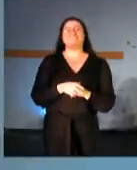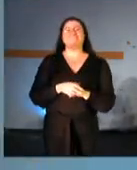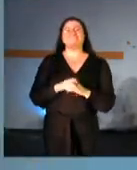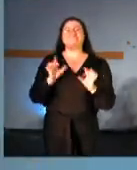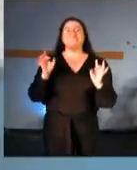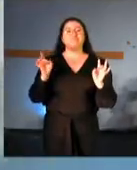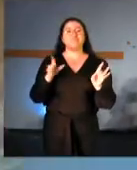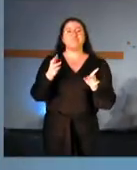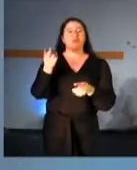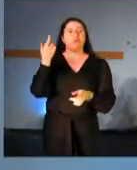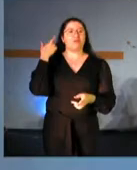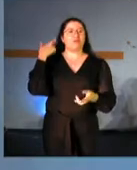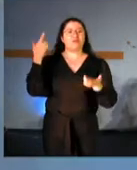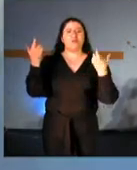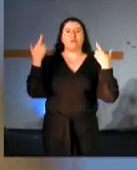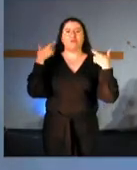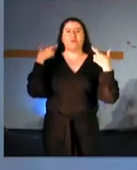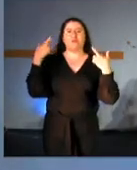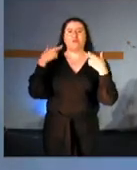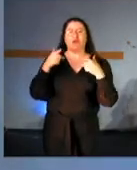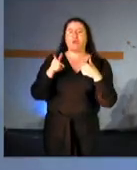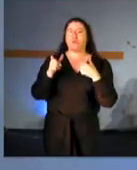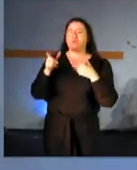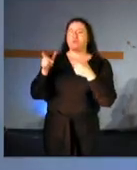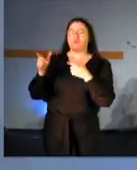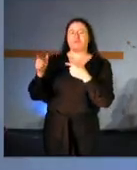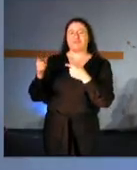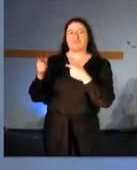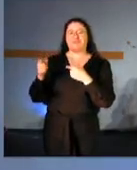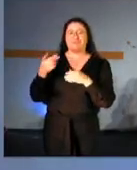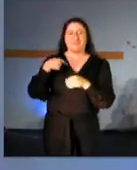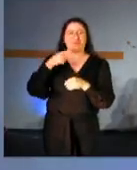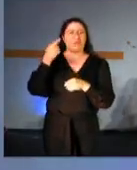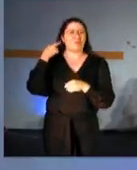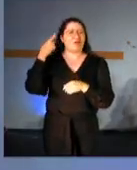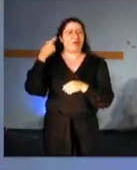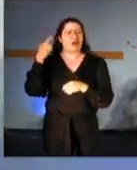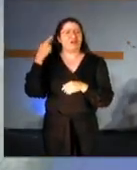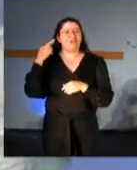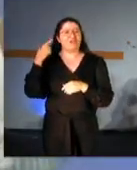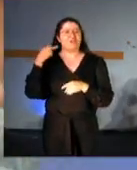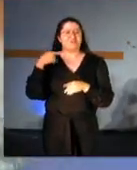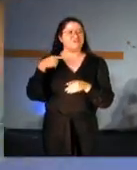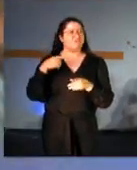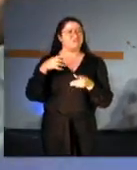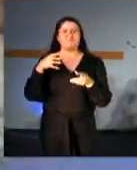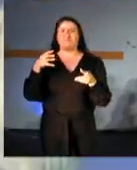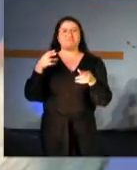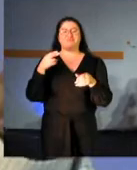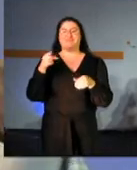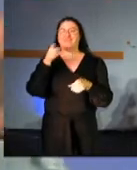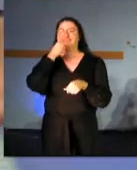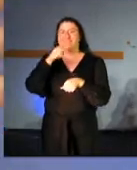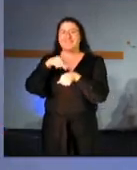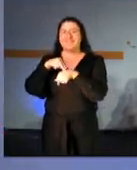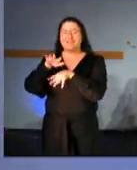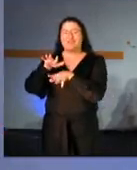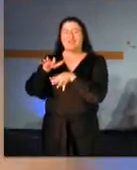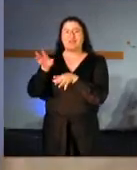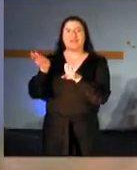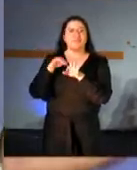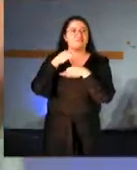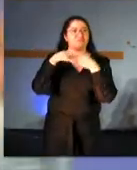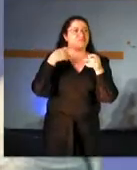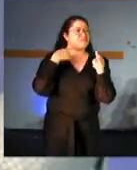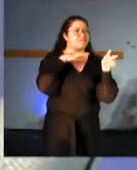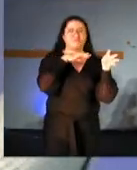comienzan a sonar un montón de triquitracas, decimos nosotros en Nicaragua, aquella bulla, y cuando suena todo aquello, todos